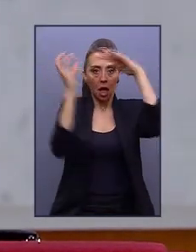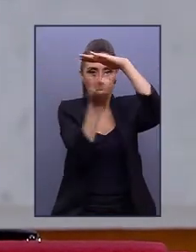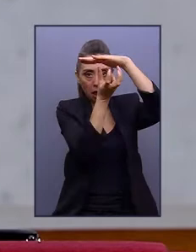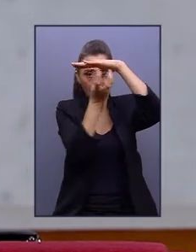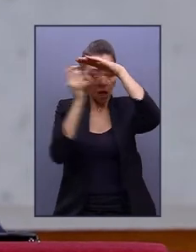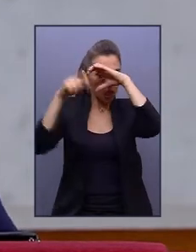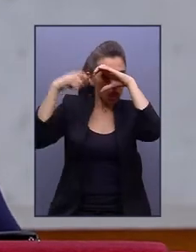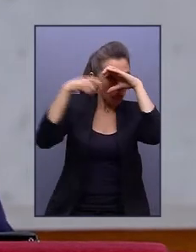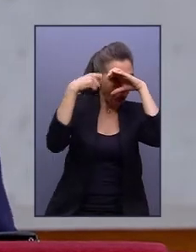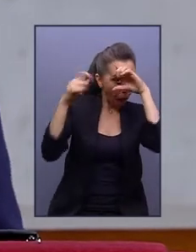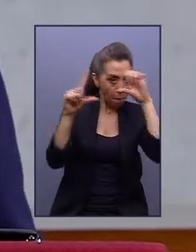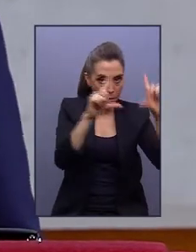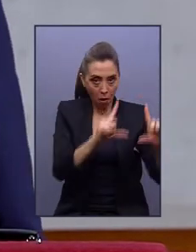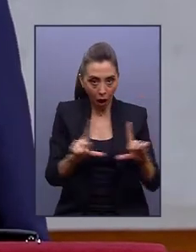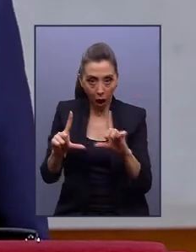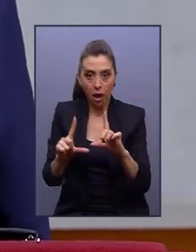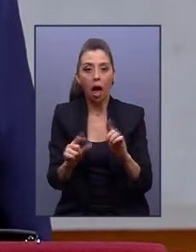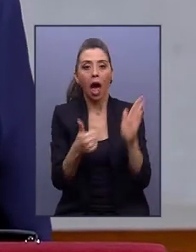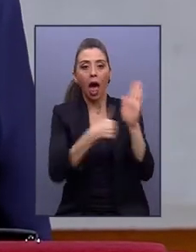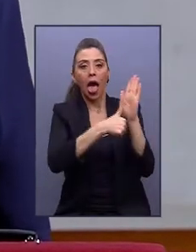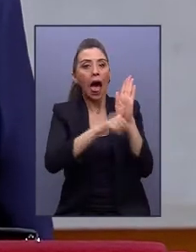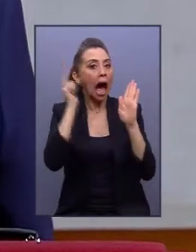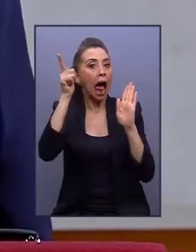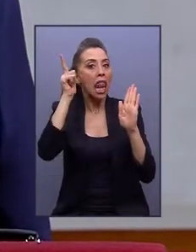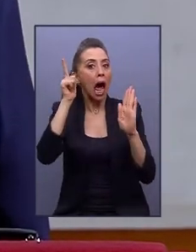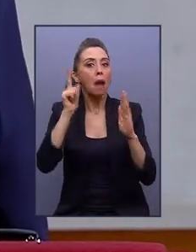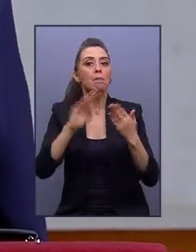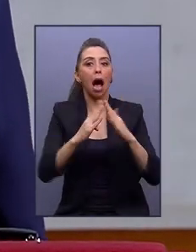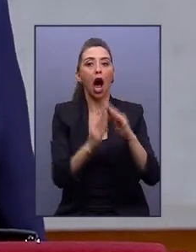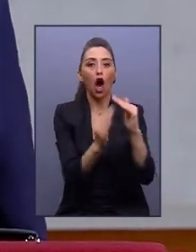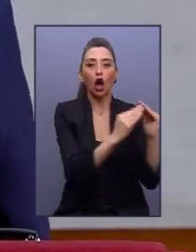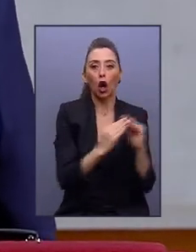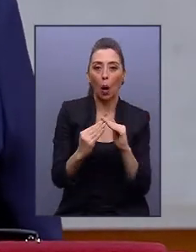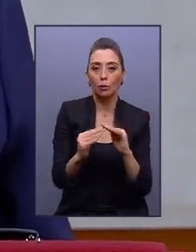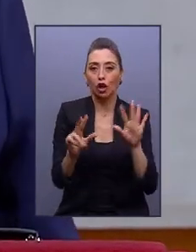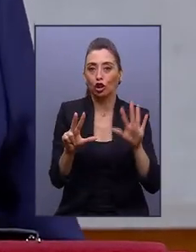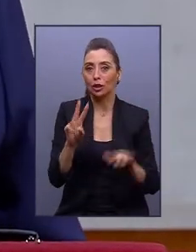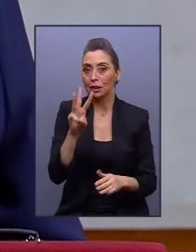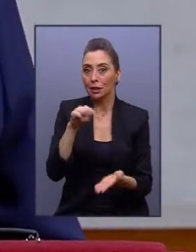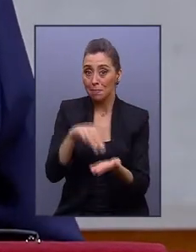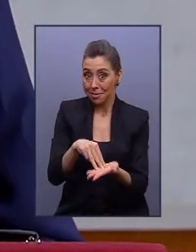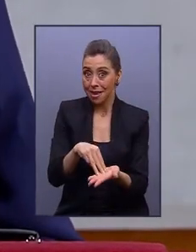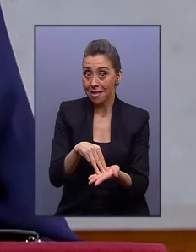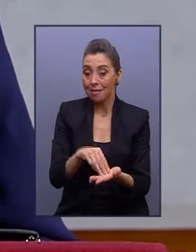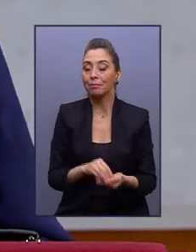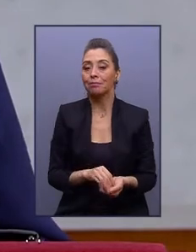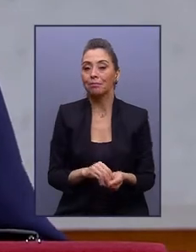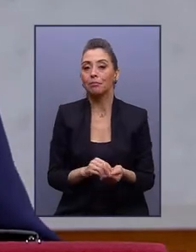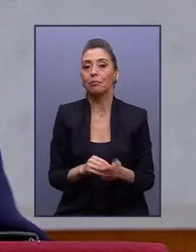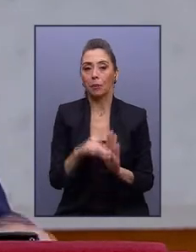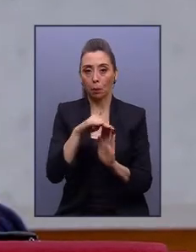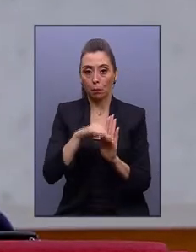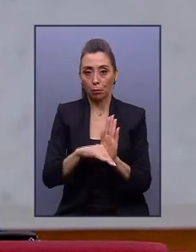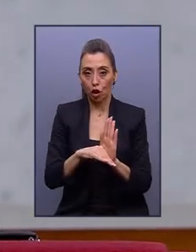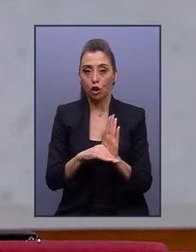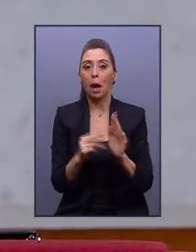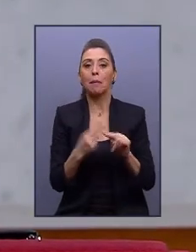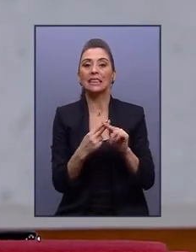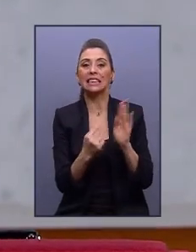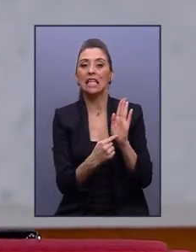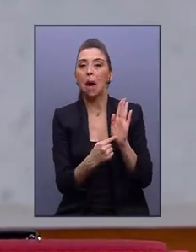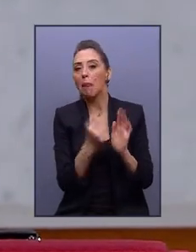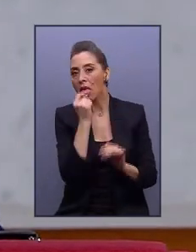teleprotección y generar una red de alarmas comunitarias en más de 183.000 viviendas. Con el programa Denuncia